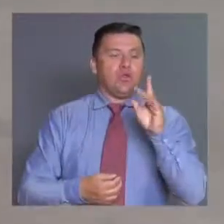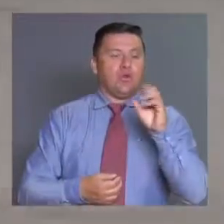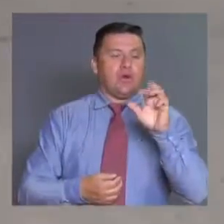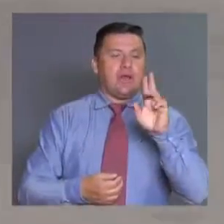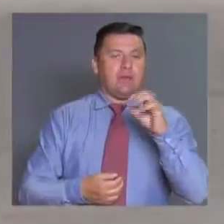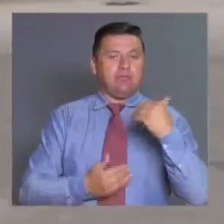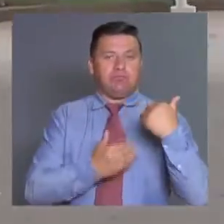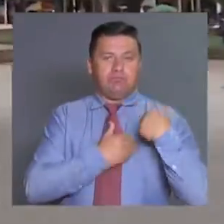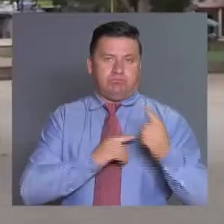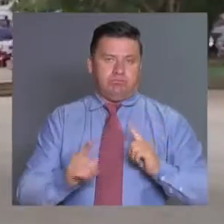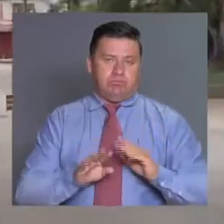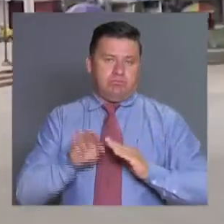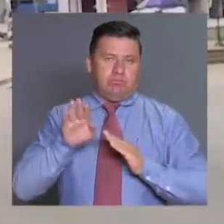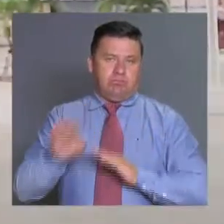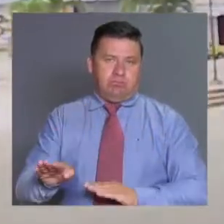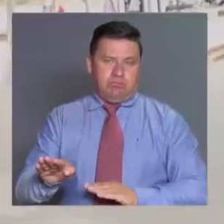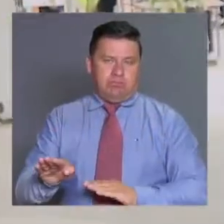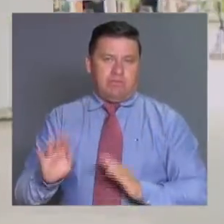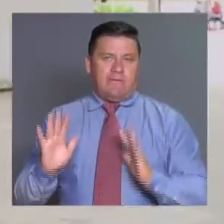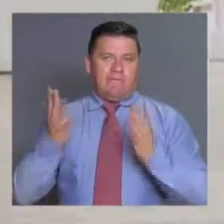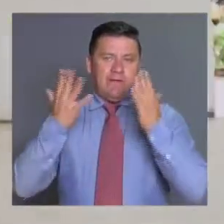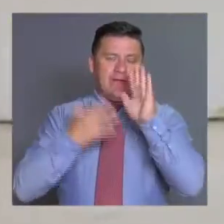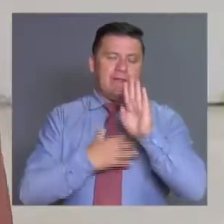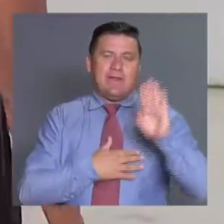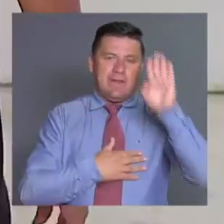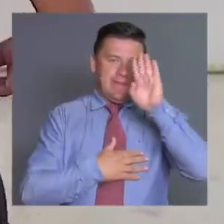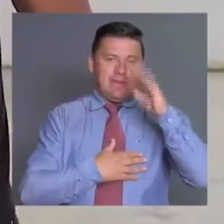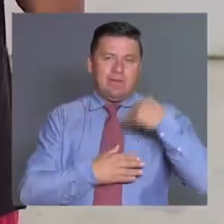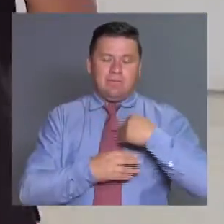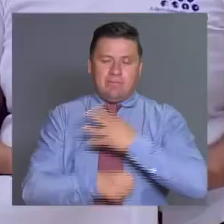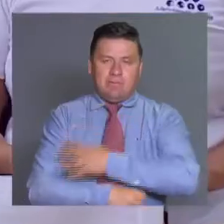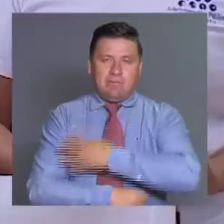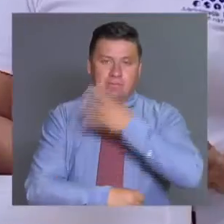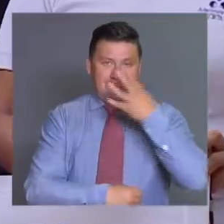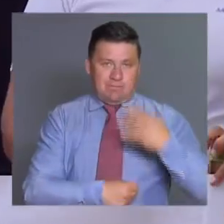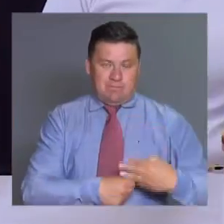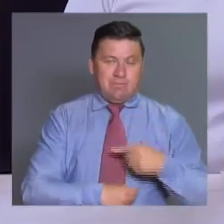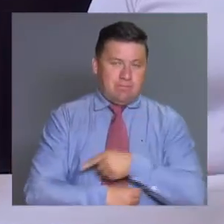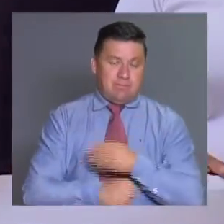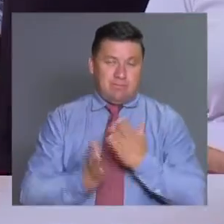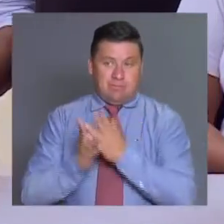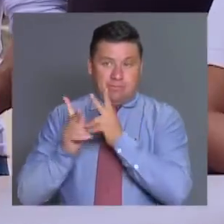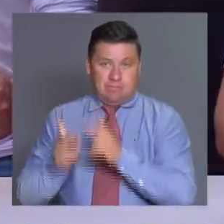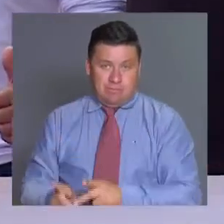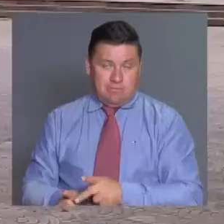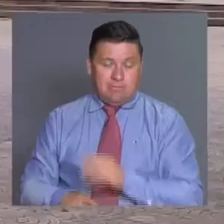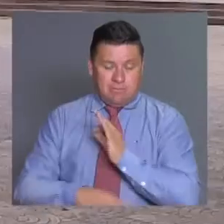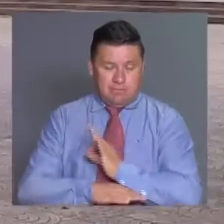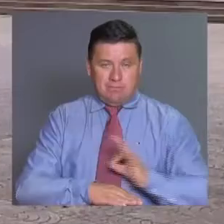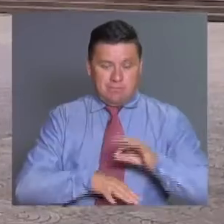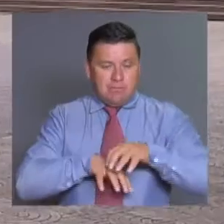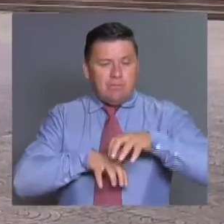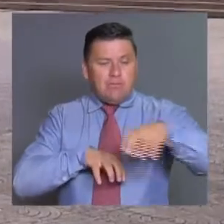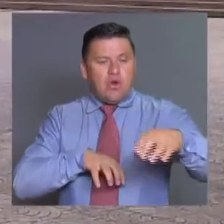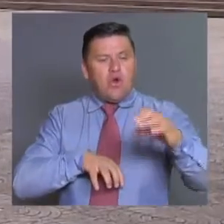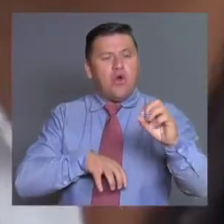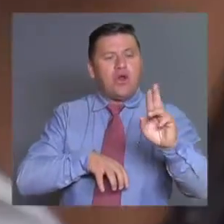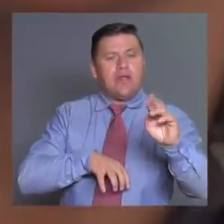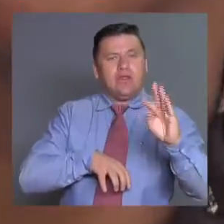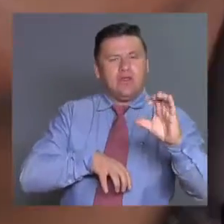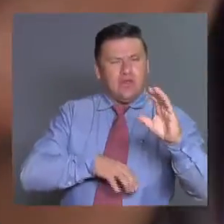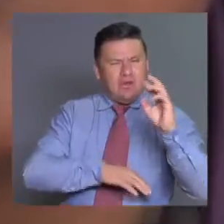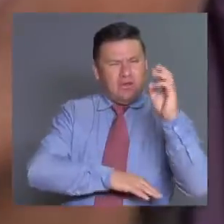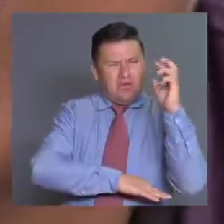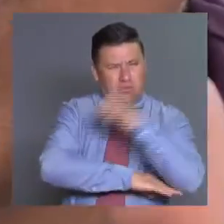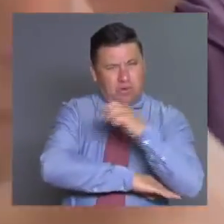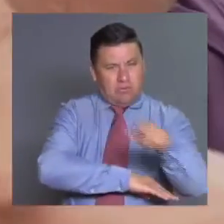organizador y representante del festival departamental el jefe y él es un estudiante del set-up lorito en putumayo